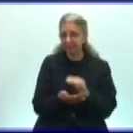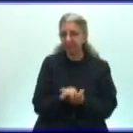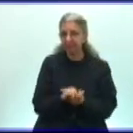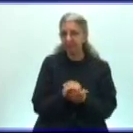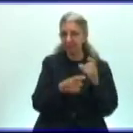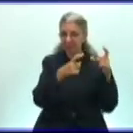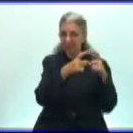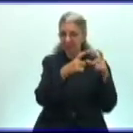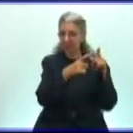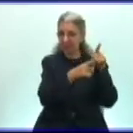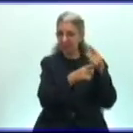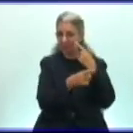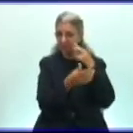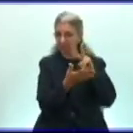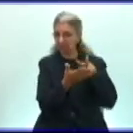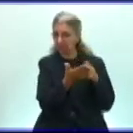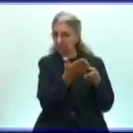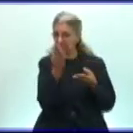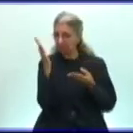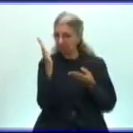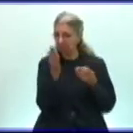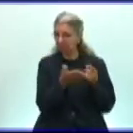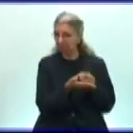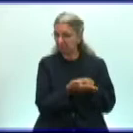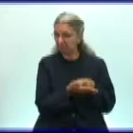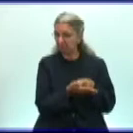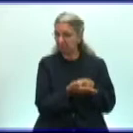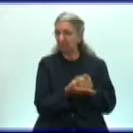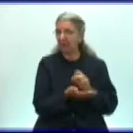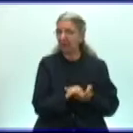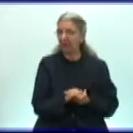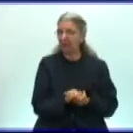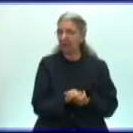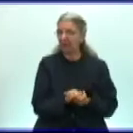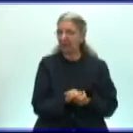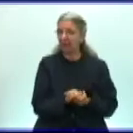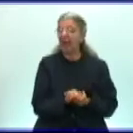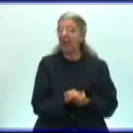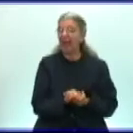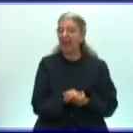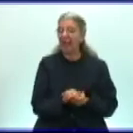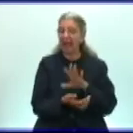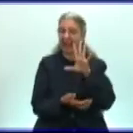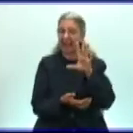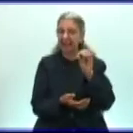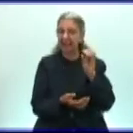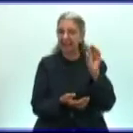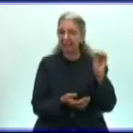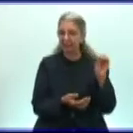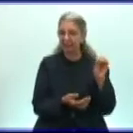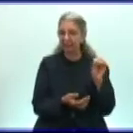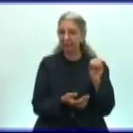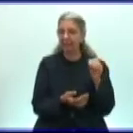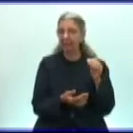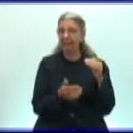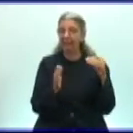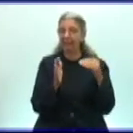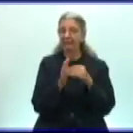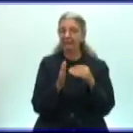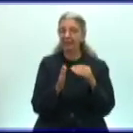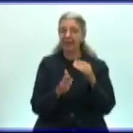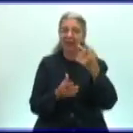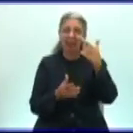cuál es la lectura que nos está indicando el amperímetro. Como estamos trabajando en la escala de 500 miliamperes, la lectura que nos indica